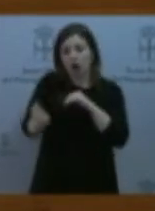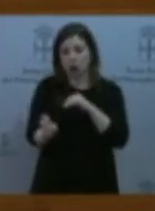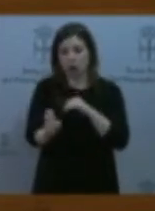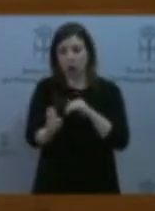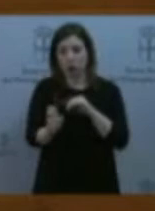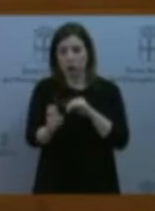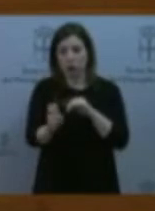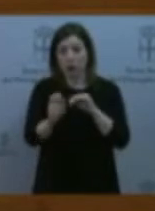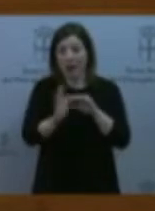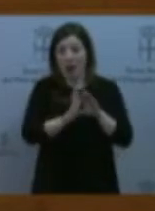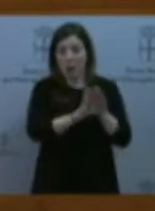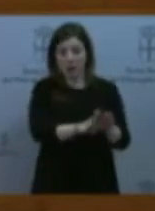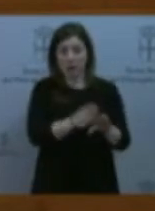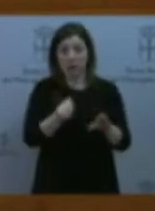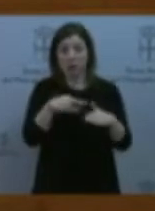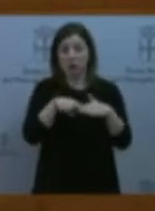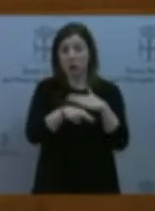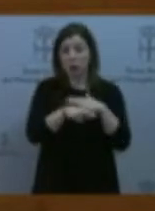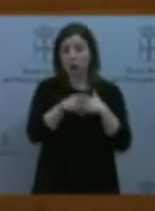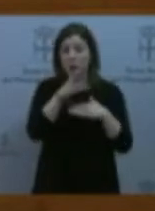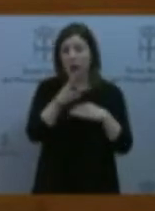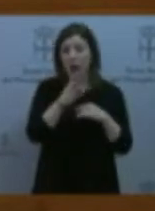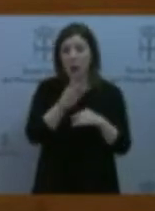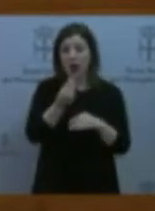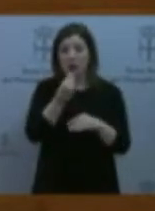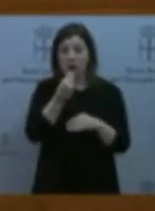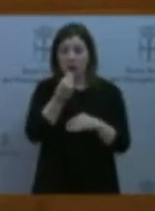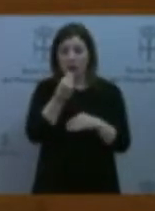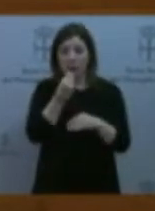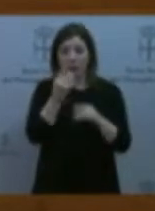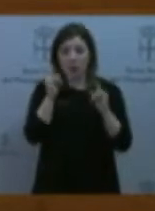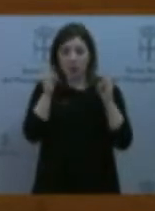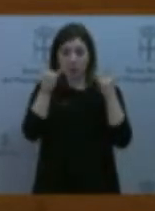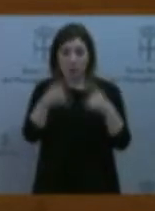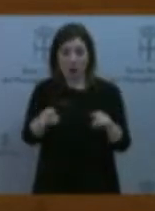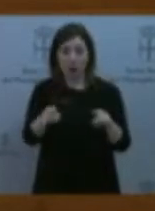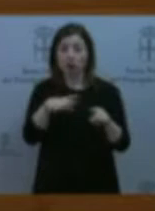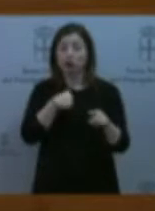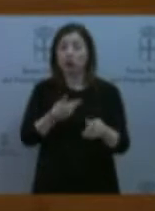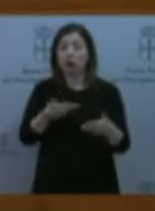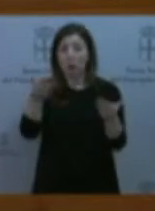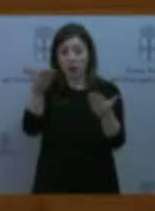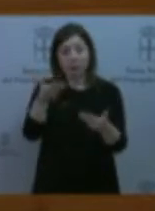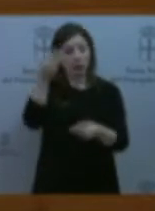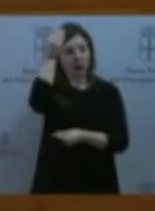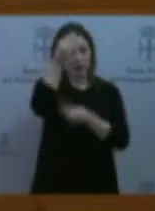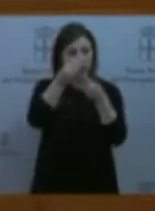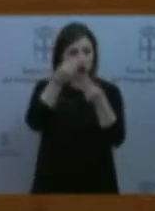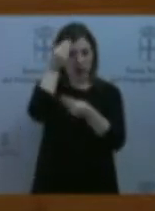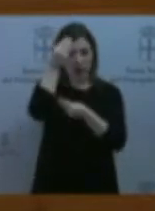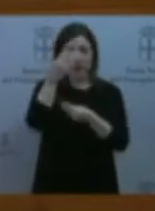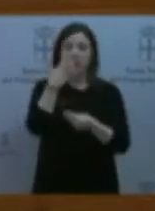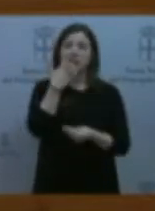para pastos. Yo, sinceramente, les invito a que reflexionen si realmente esa